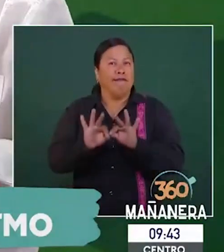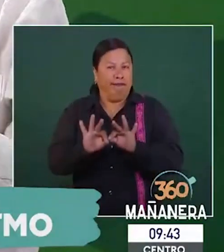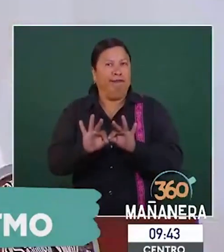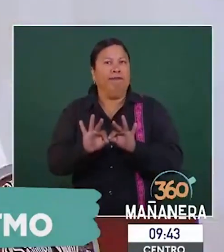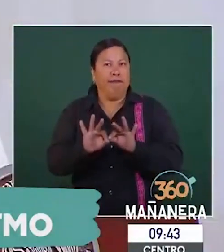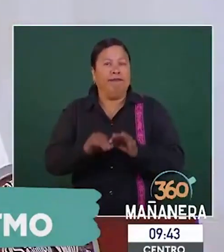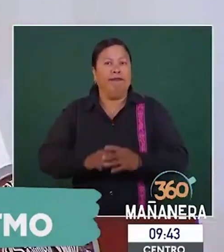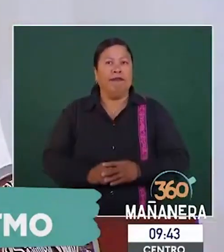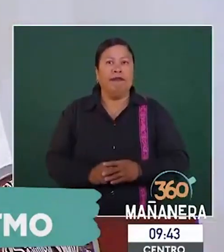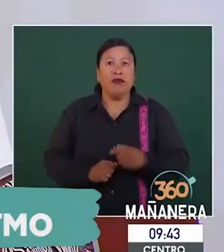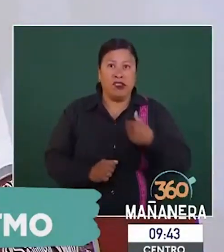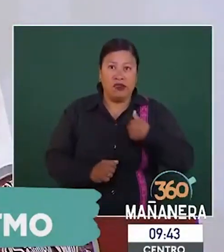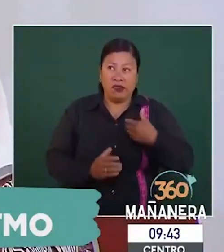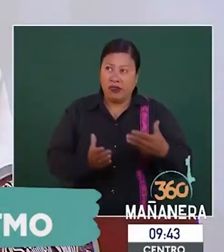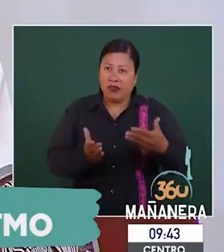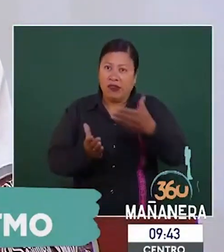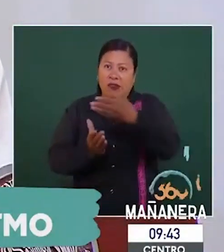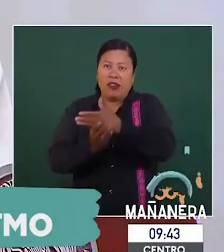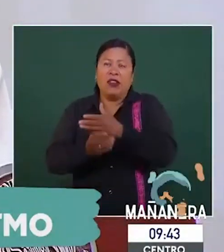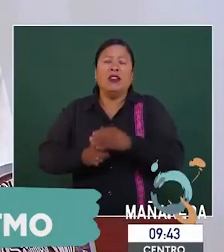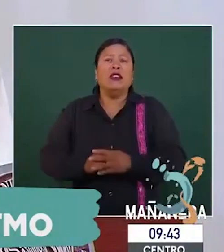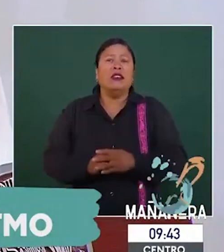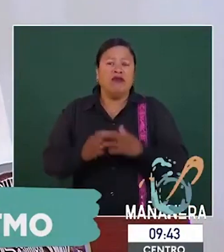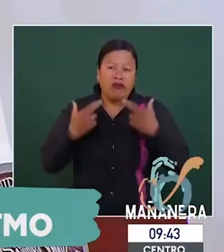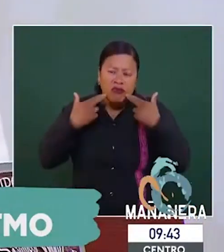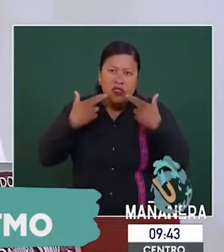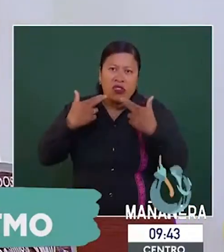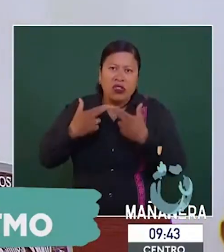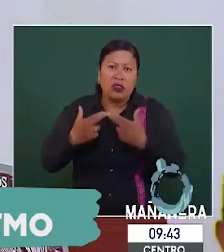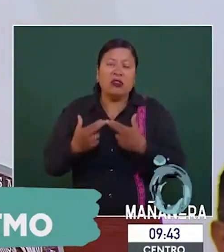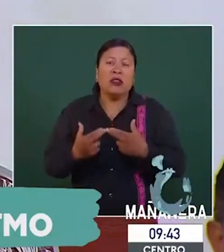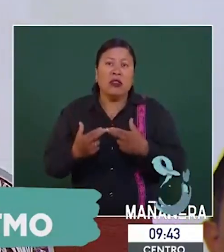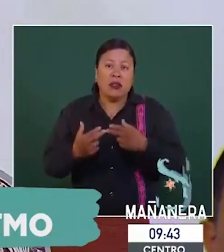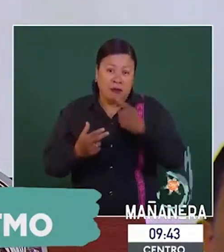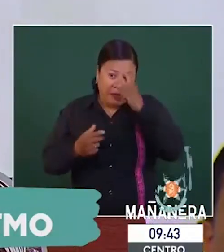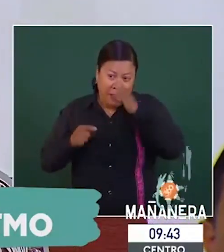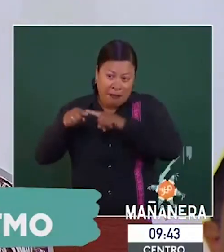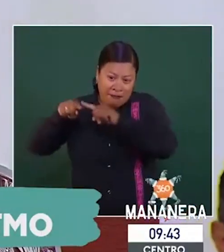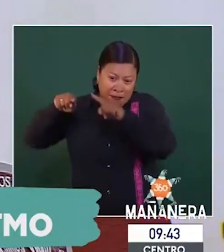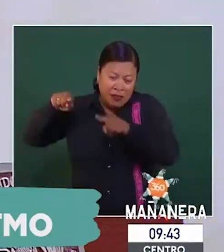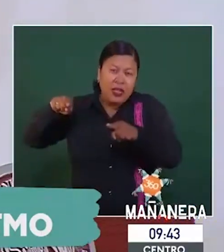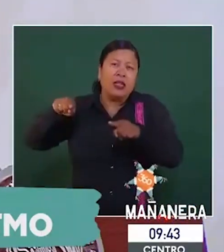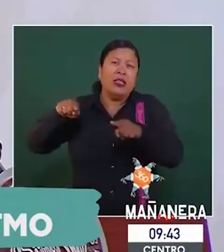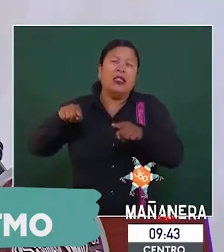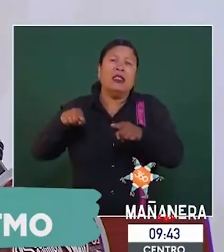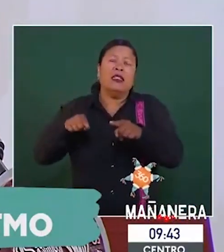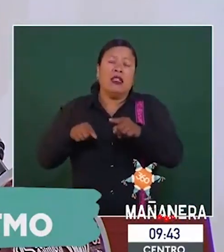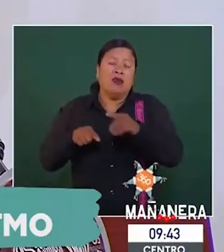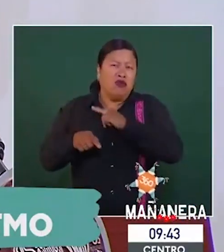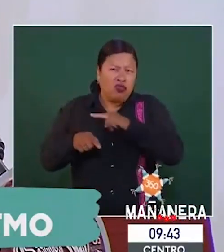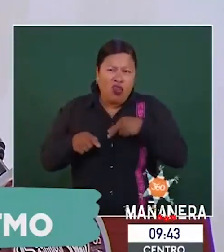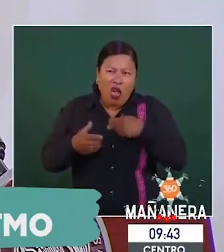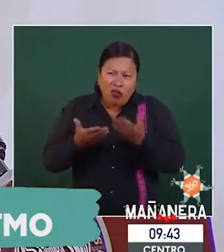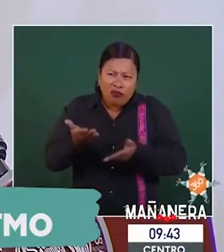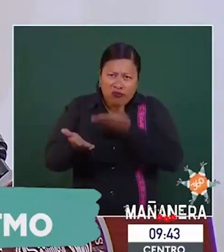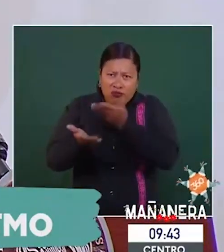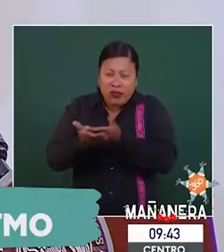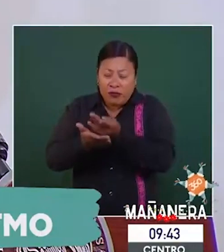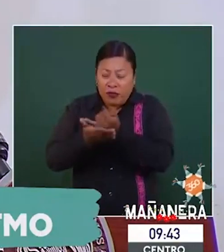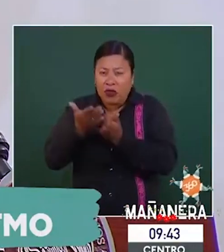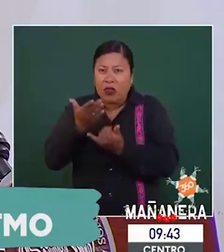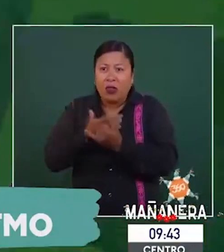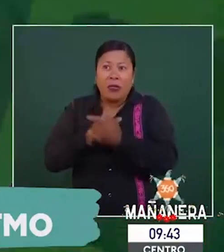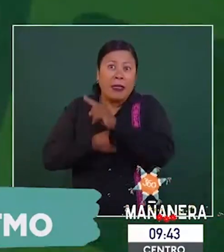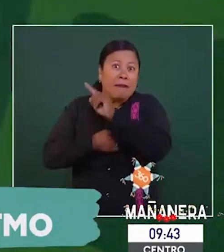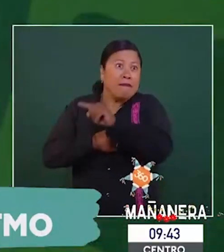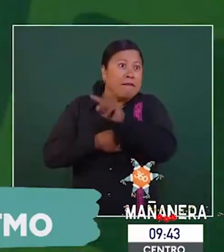Fui a San Francisco a la reunión Asia-Pacífico, expusimos este proyecto y todo